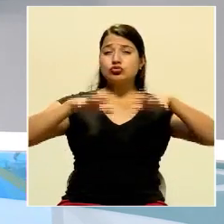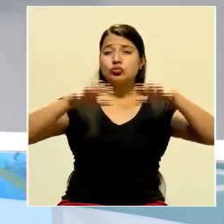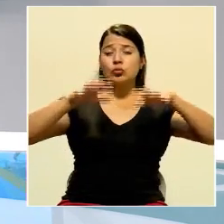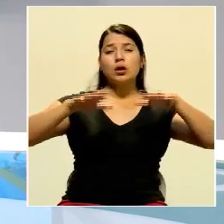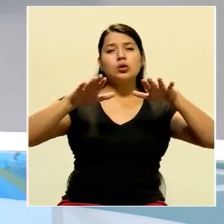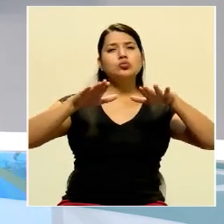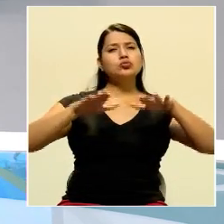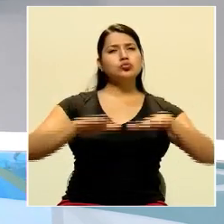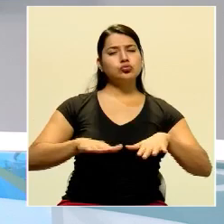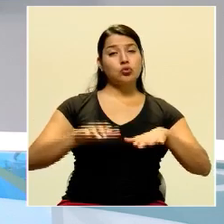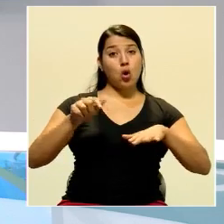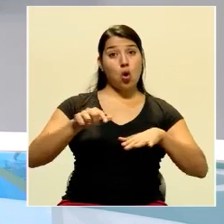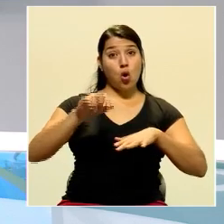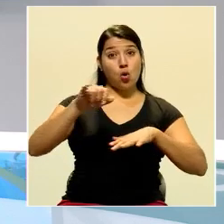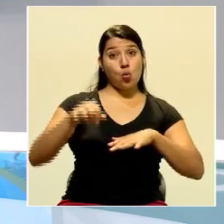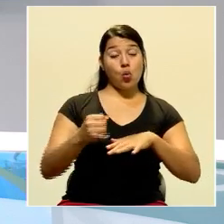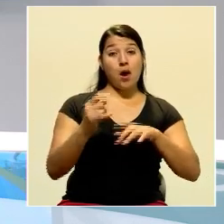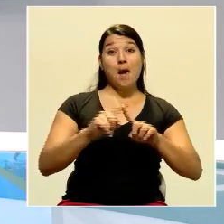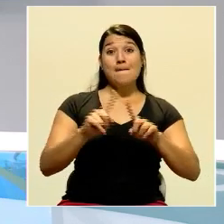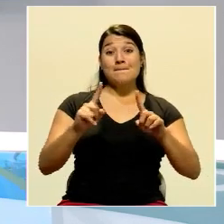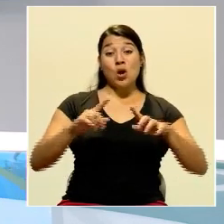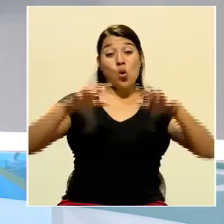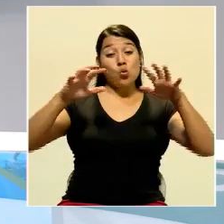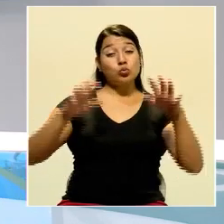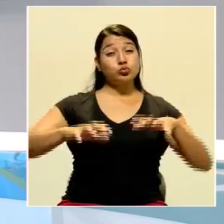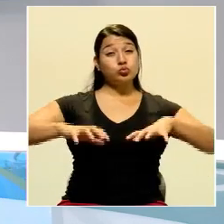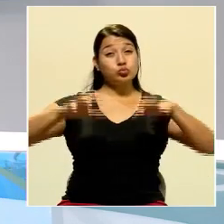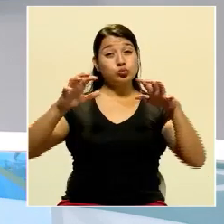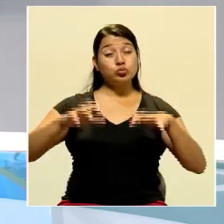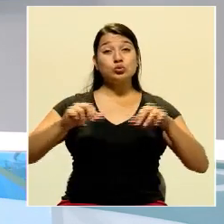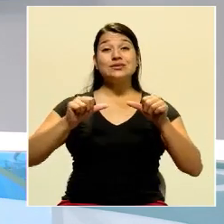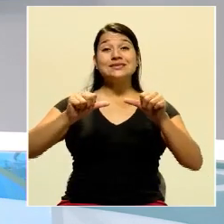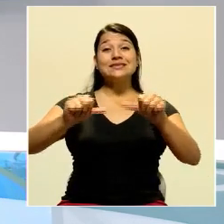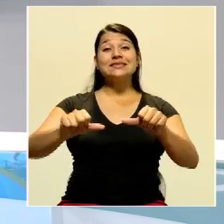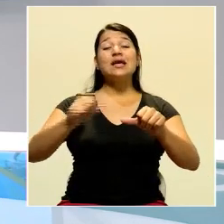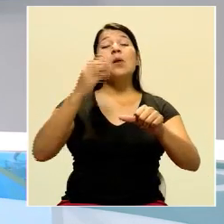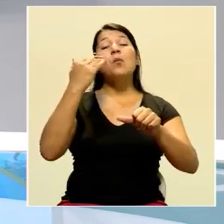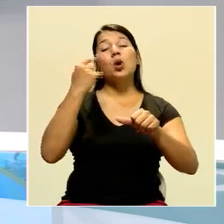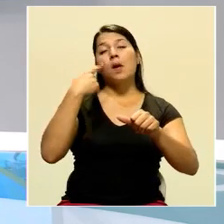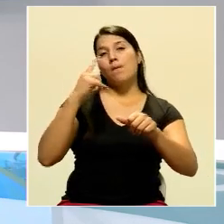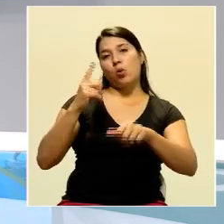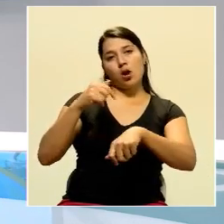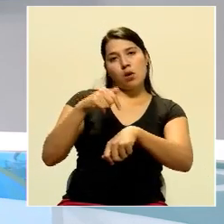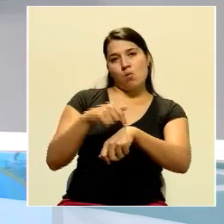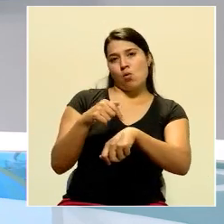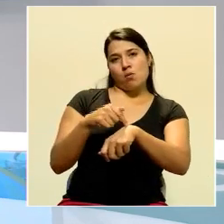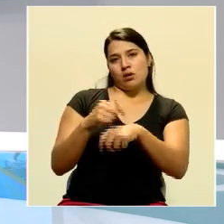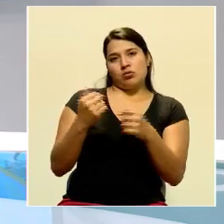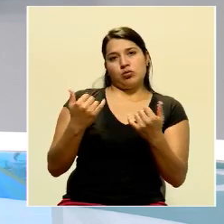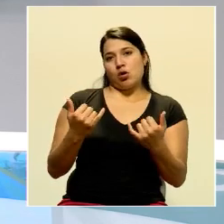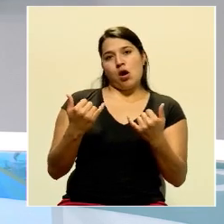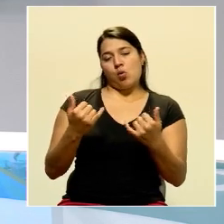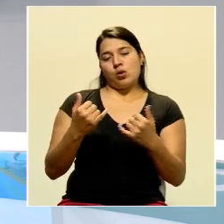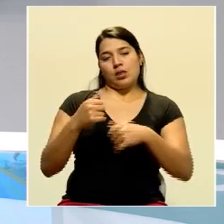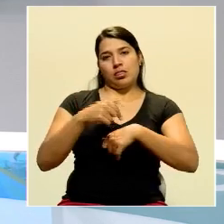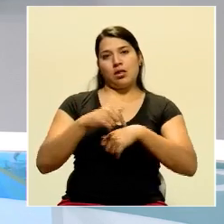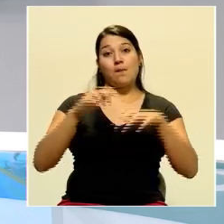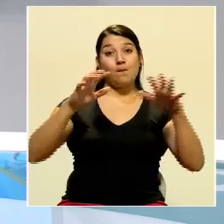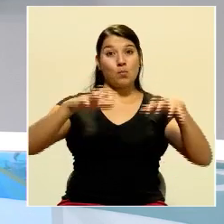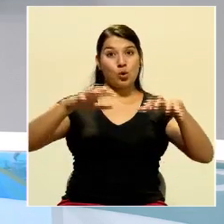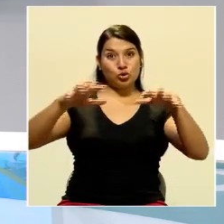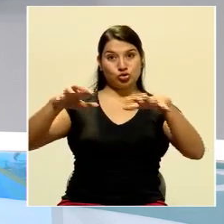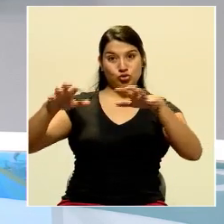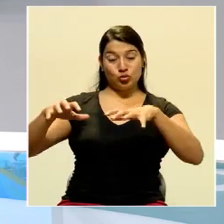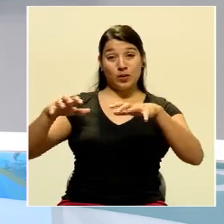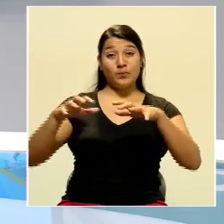Sin embargo, los aguaceros por las tardes se mantendrán debido a las condiciones típicas de la época lluviosa.